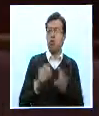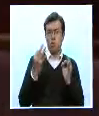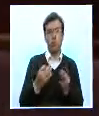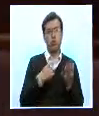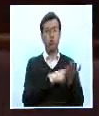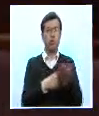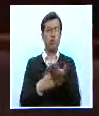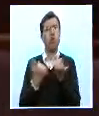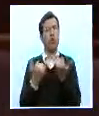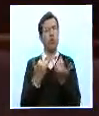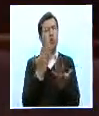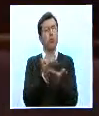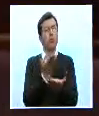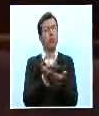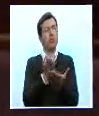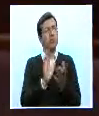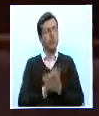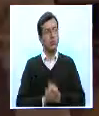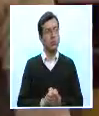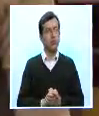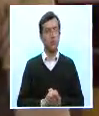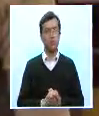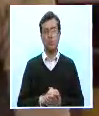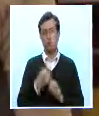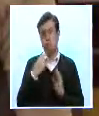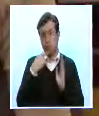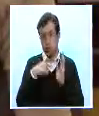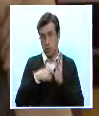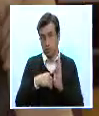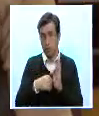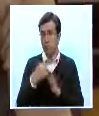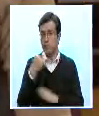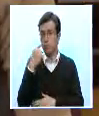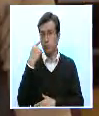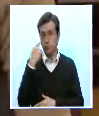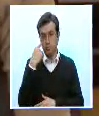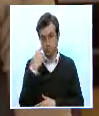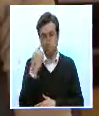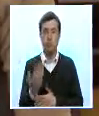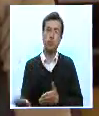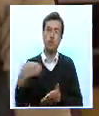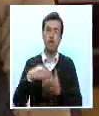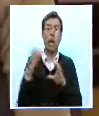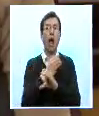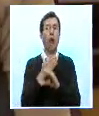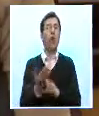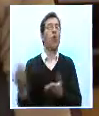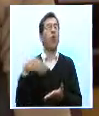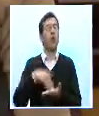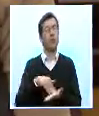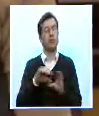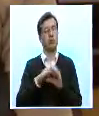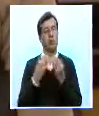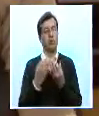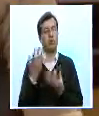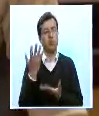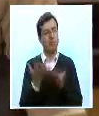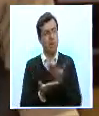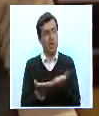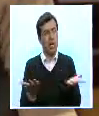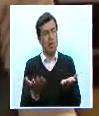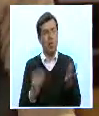hoy surgió una propuesta en el sentido de que se revean estos montos establecidos por la comisión porque podrían